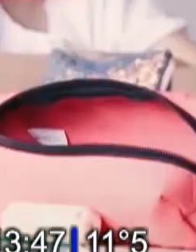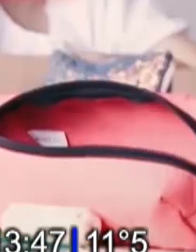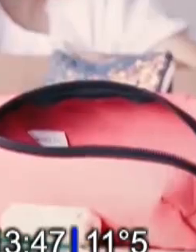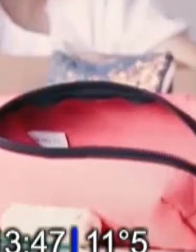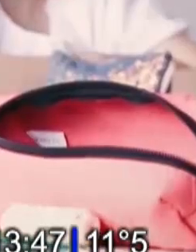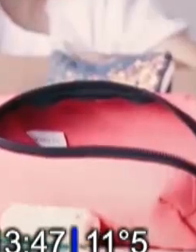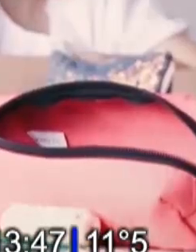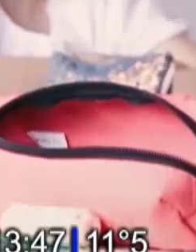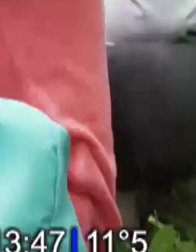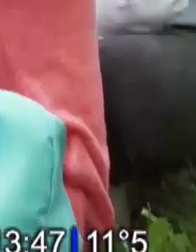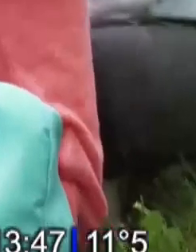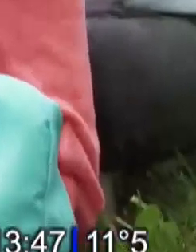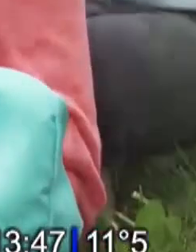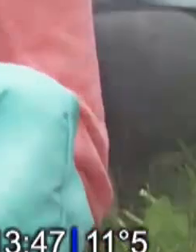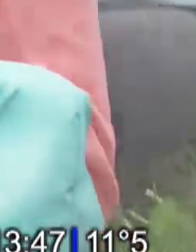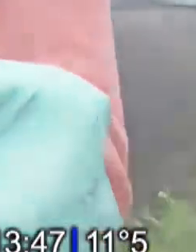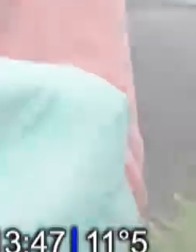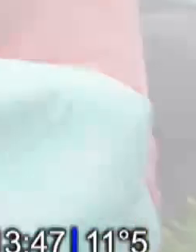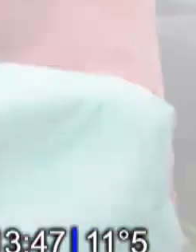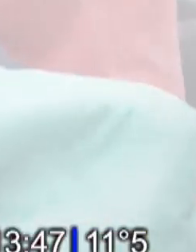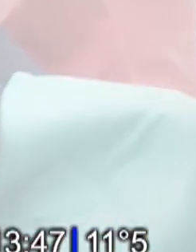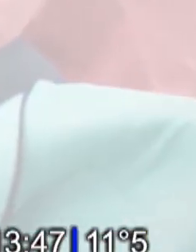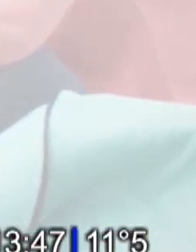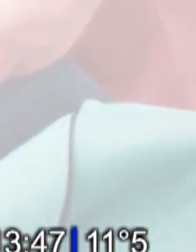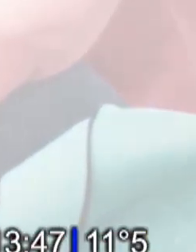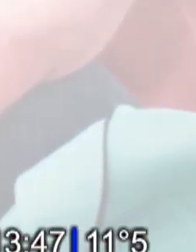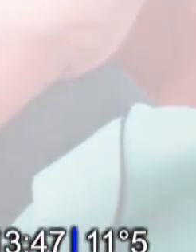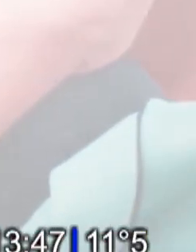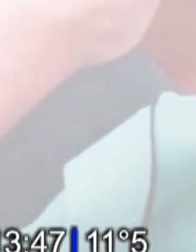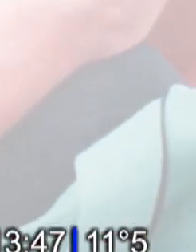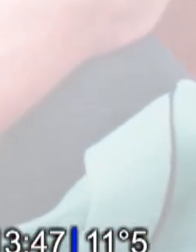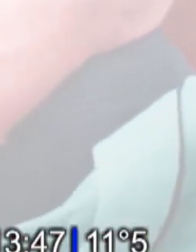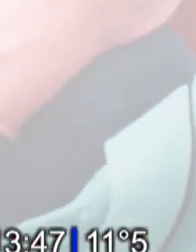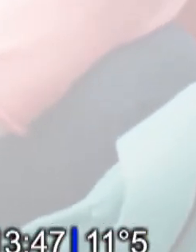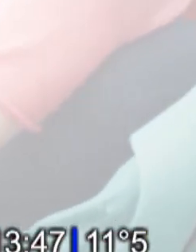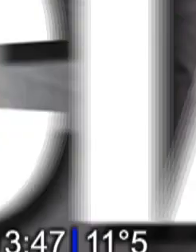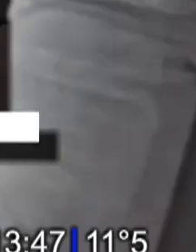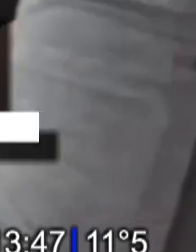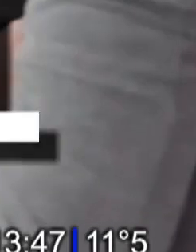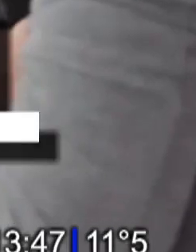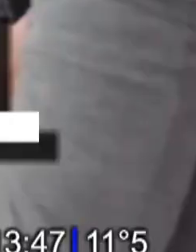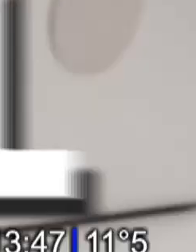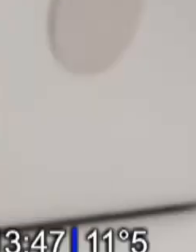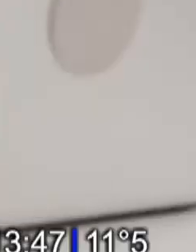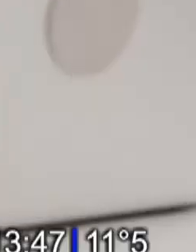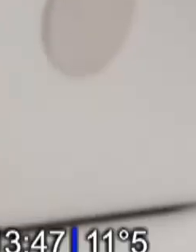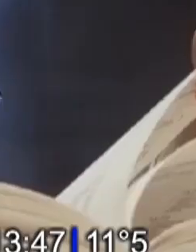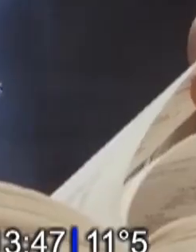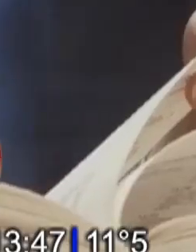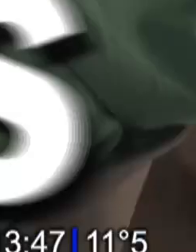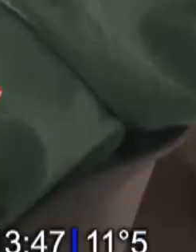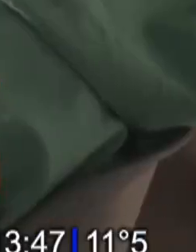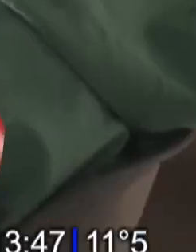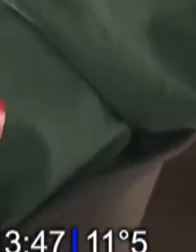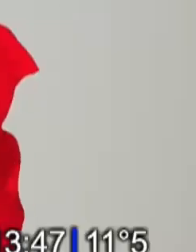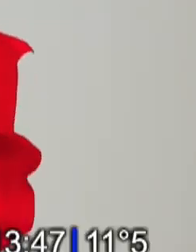Language Solutions te ofrece toda su capacidad y experiencia académica, tecnológica y docente para que aprendas de forma presencial o virtual